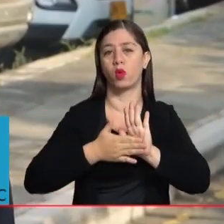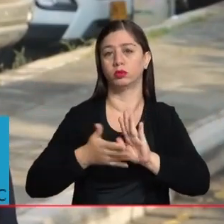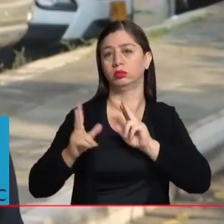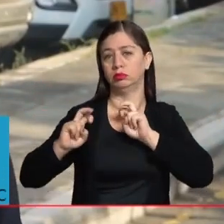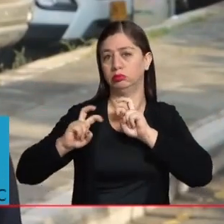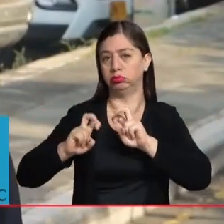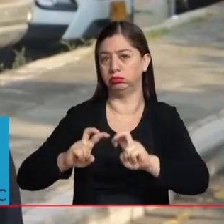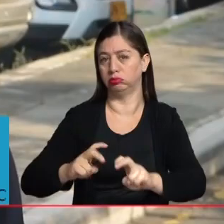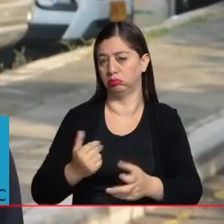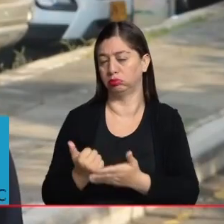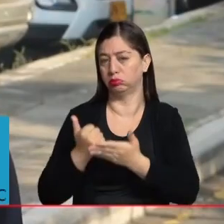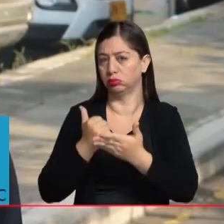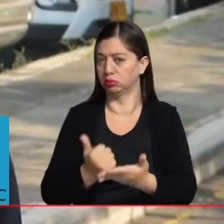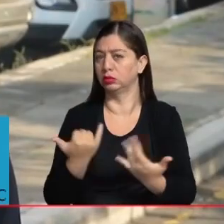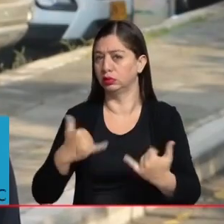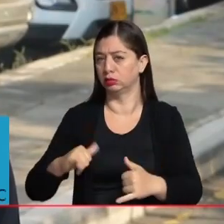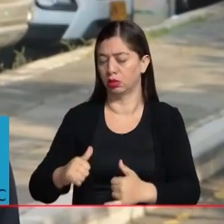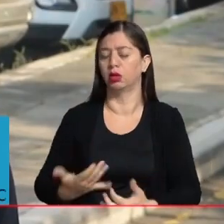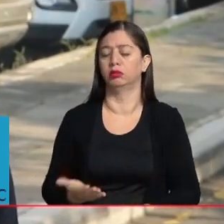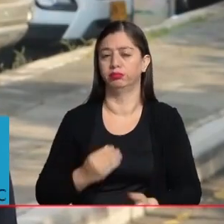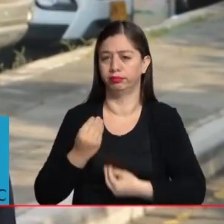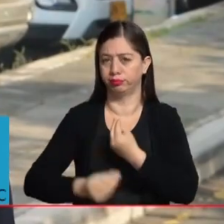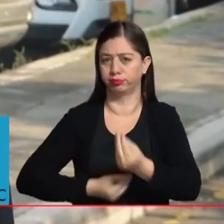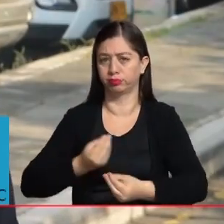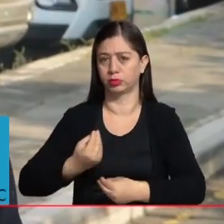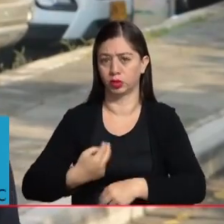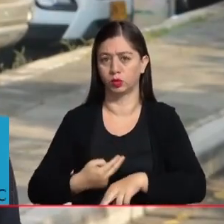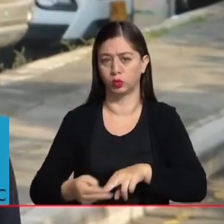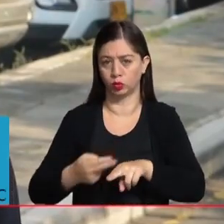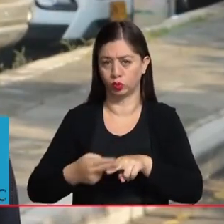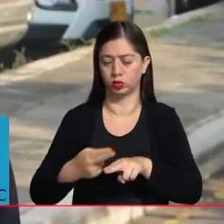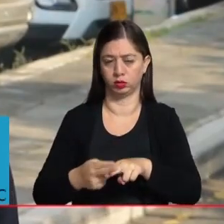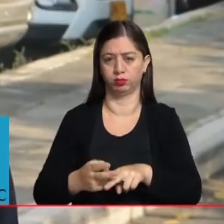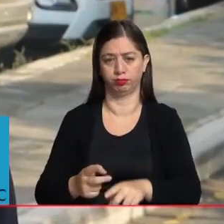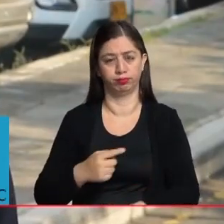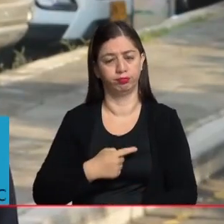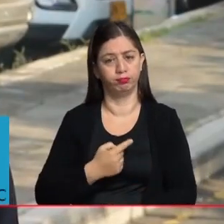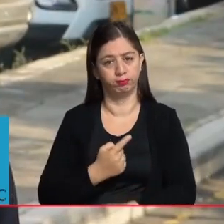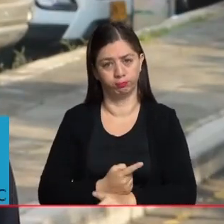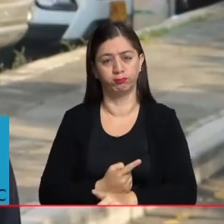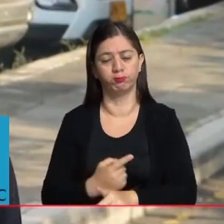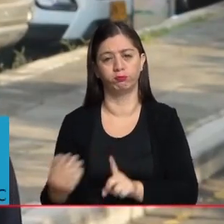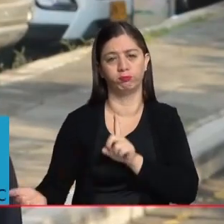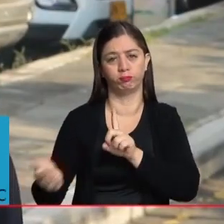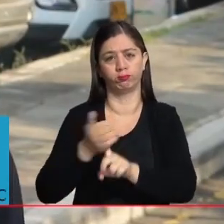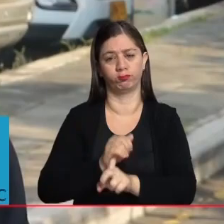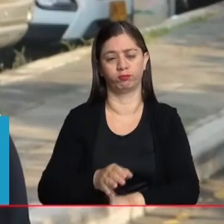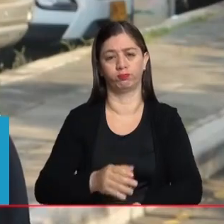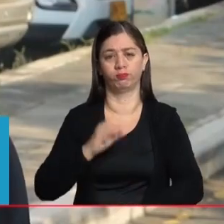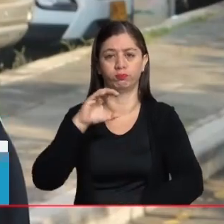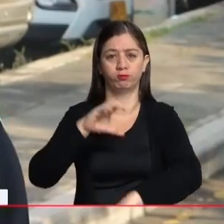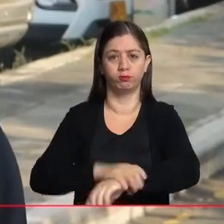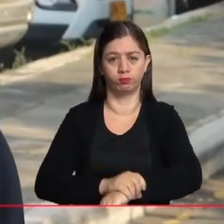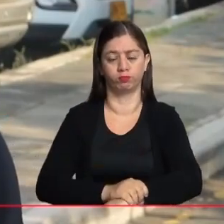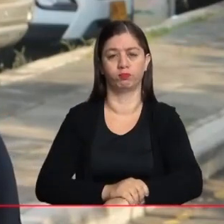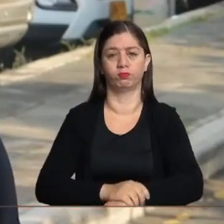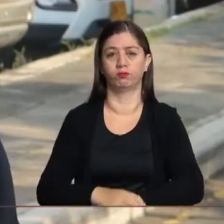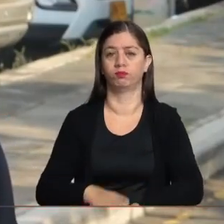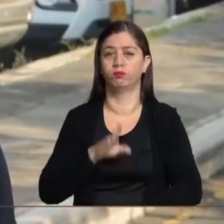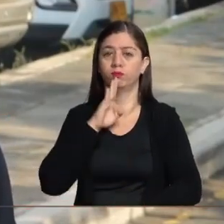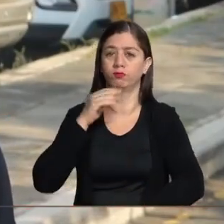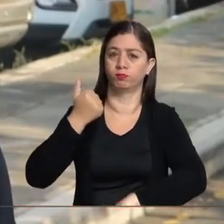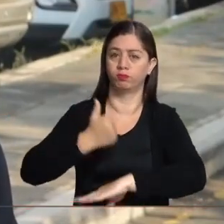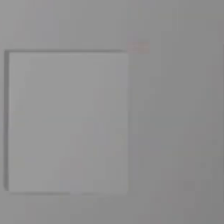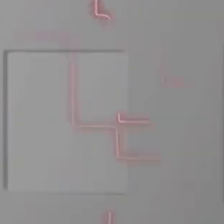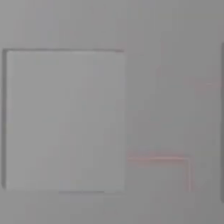a la investigación que ya ha tomado un rumbo que nos puede dar en las próximas horas muy buenos resultados para lograr dar con la captura de los responsables de